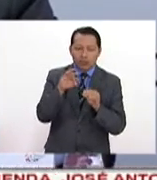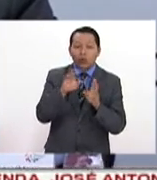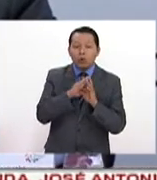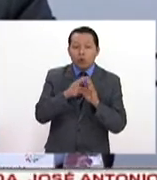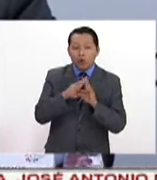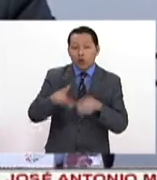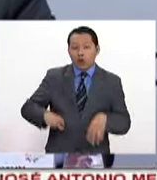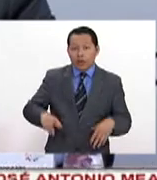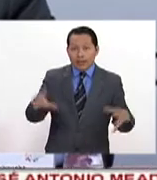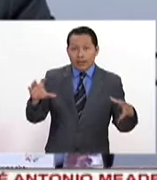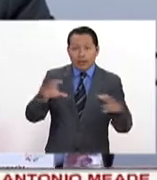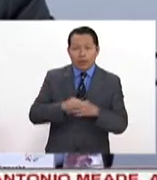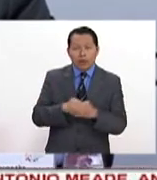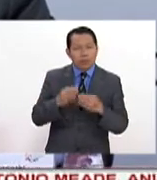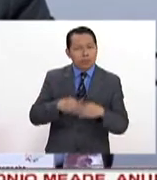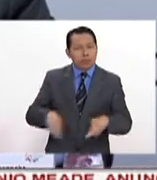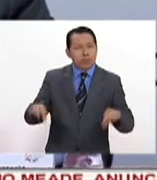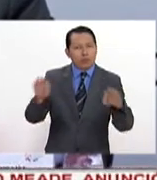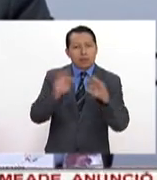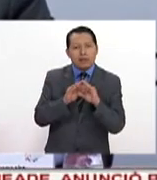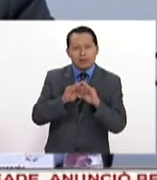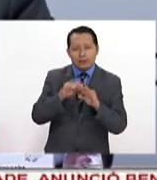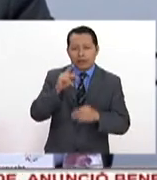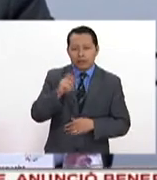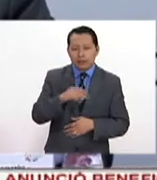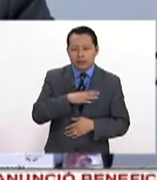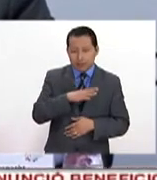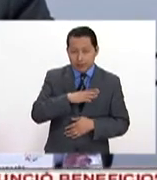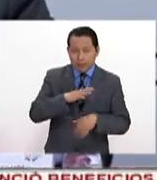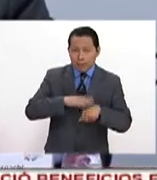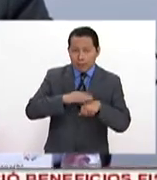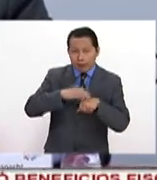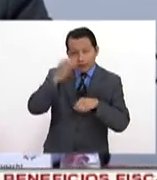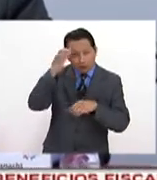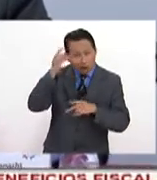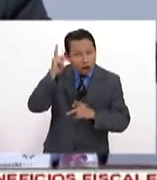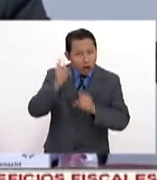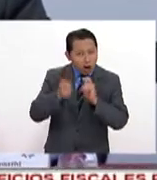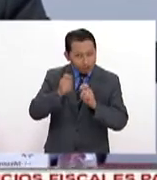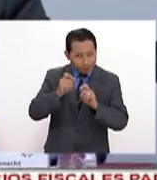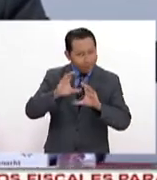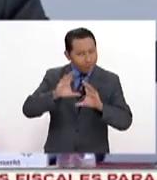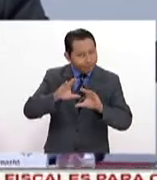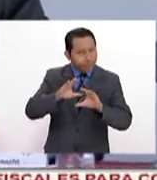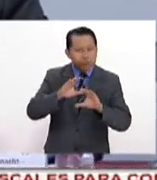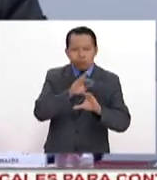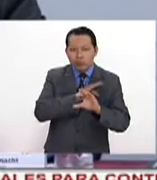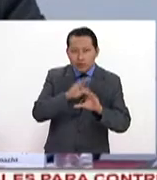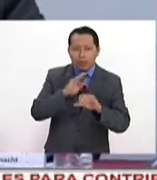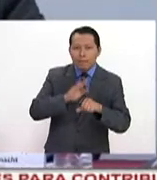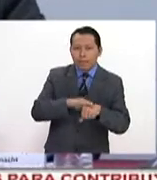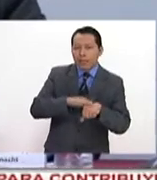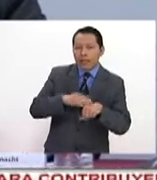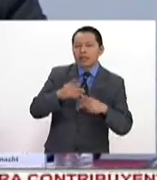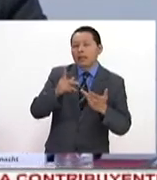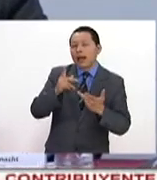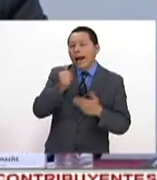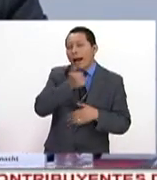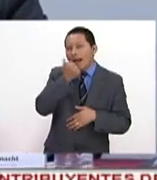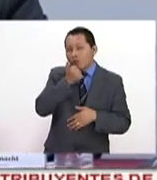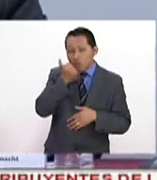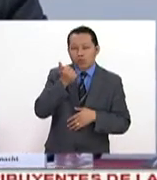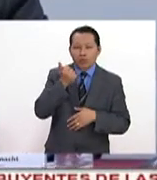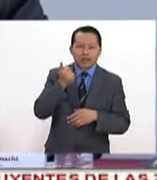es fundamental y que la generación de conocimientos y la formación de profesionistas de alta